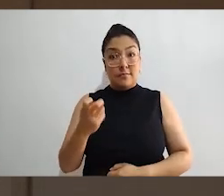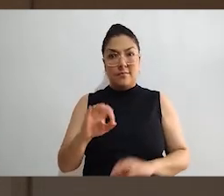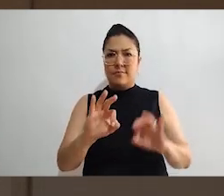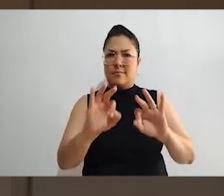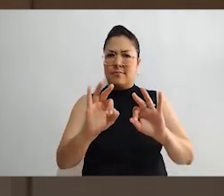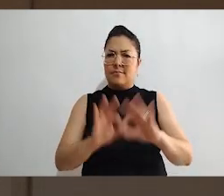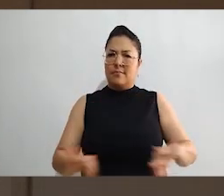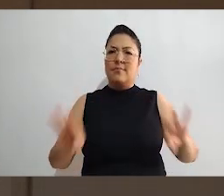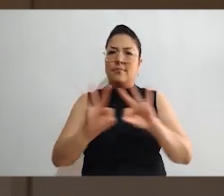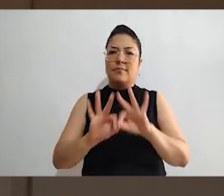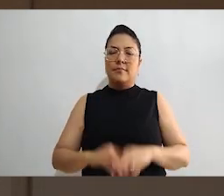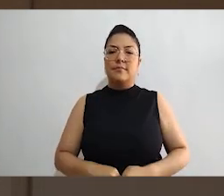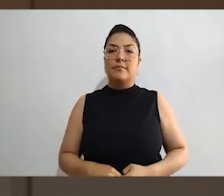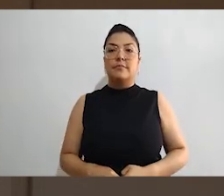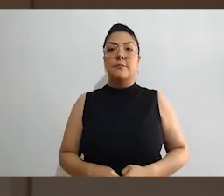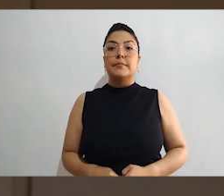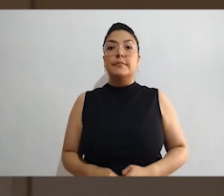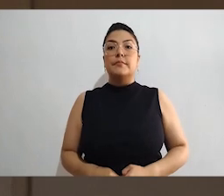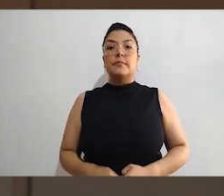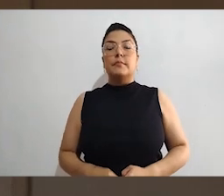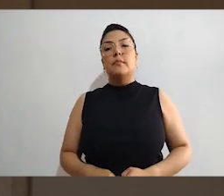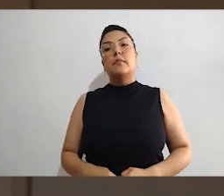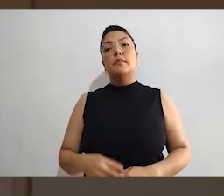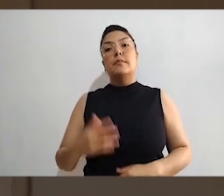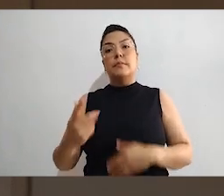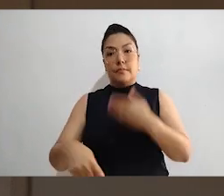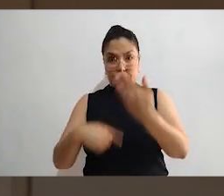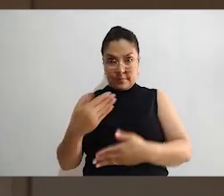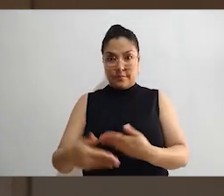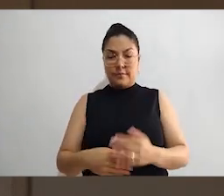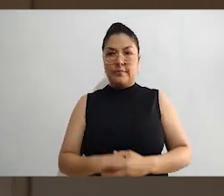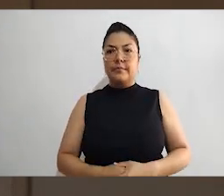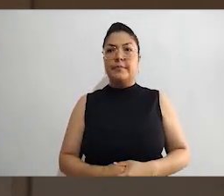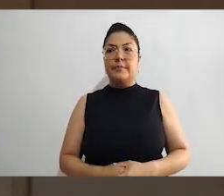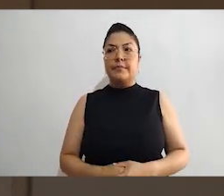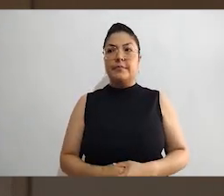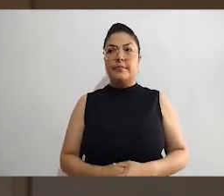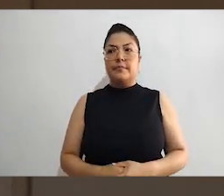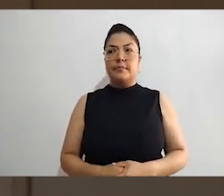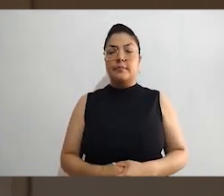con los empresarios. Luego, también fueron a las plazas